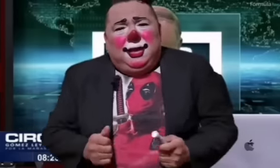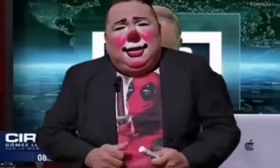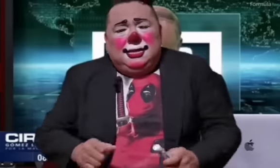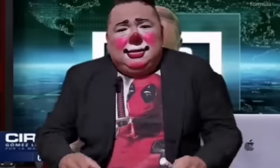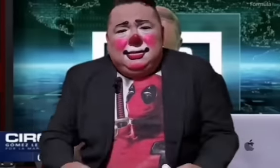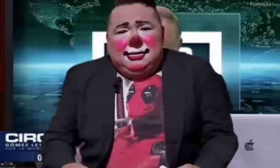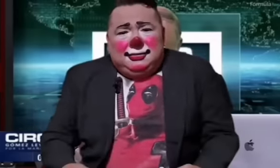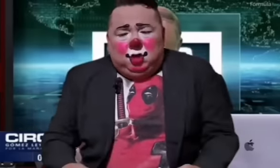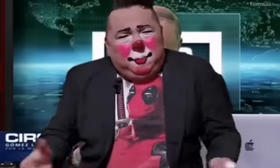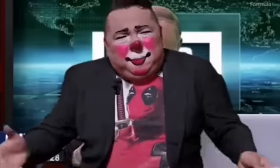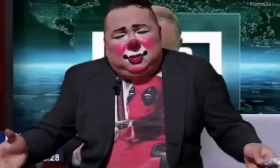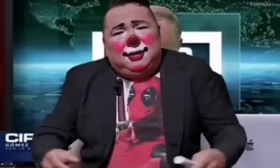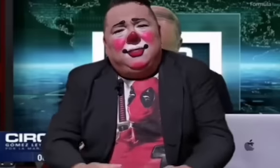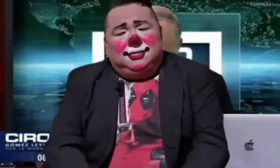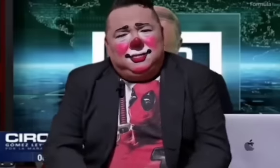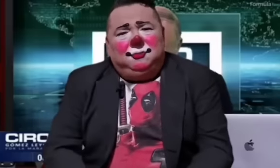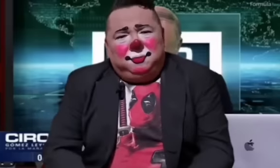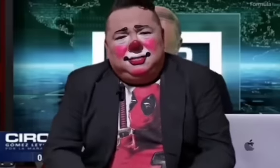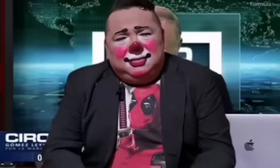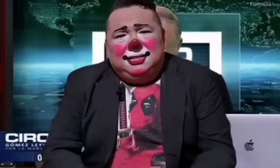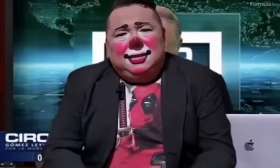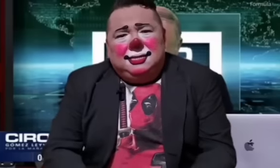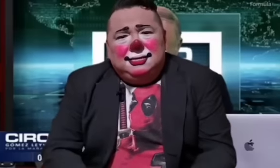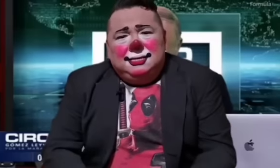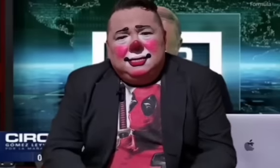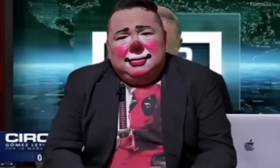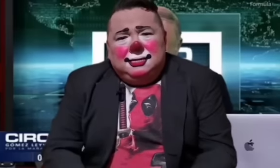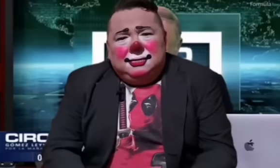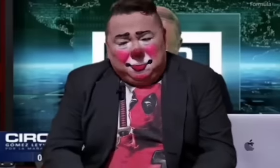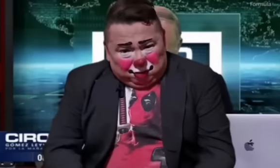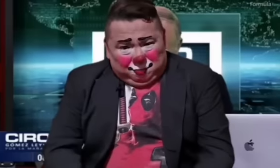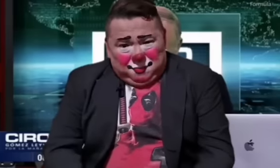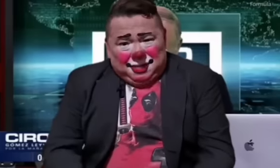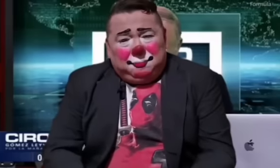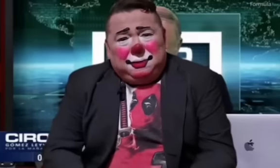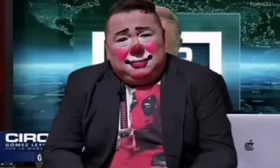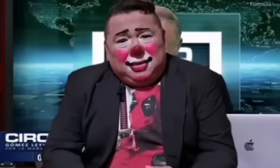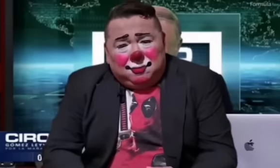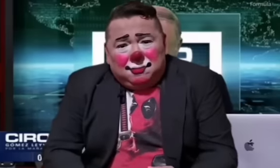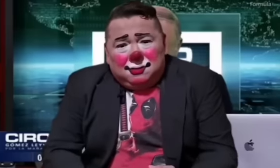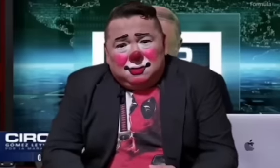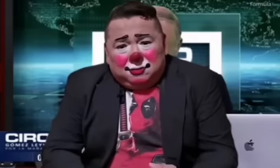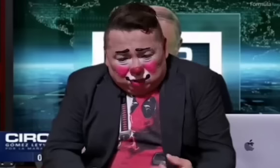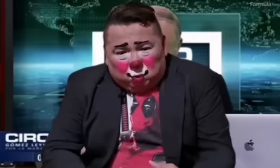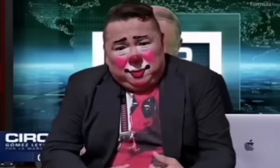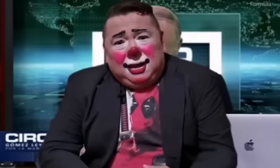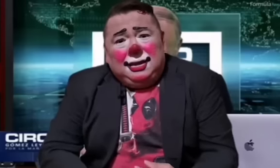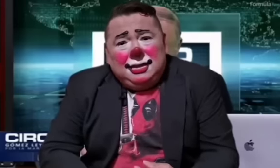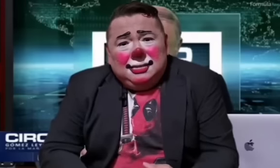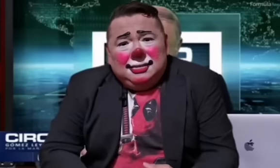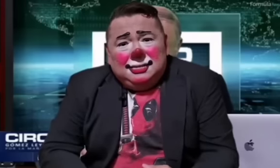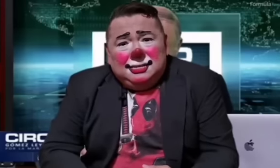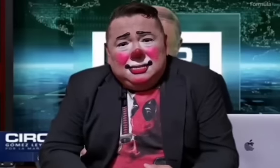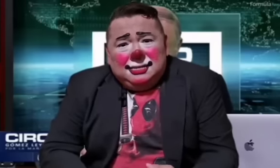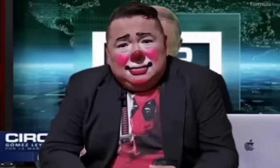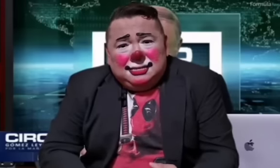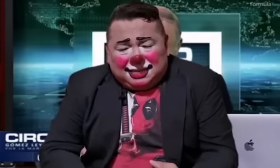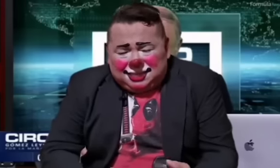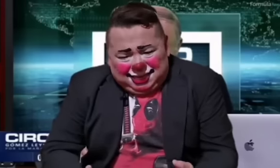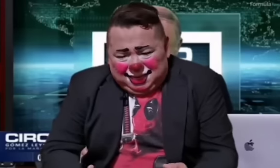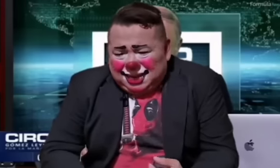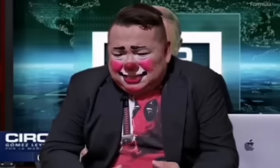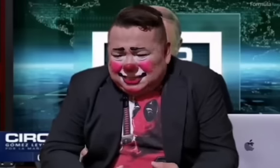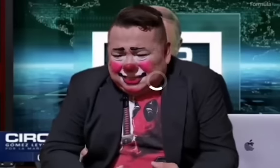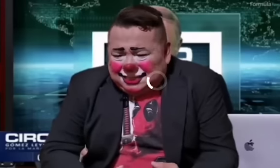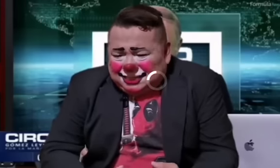soy un superhéroe no me pasó nada señor presidente pero si me hubiese pasado no estuviera aquí